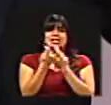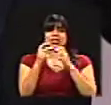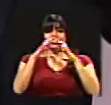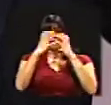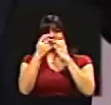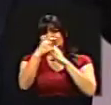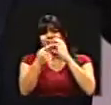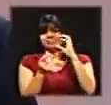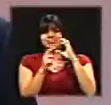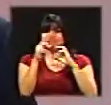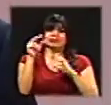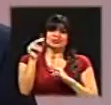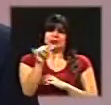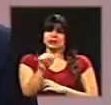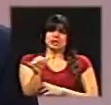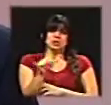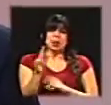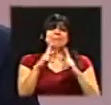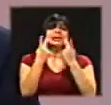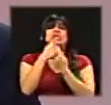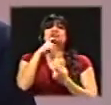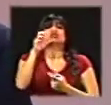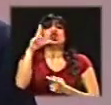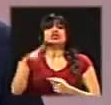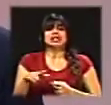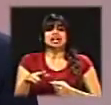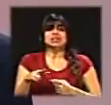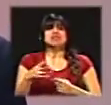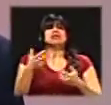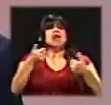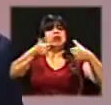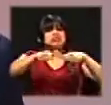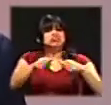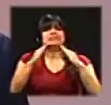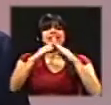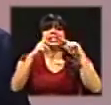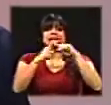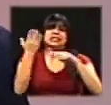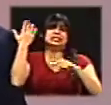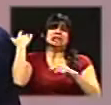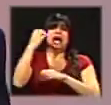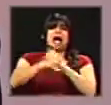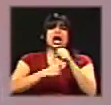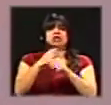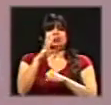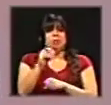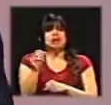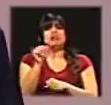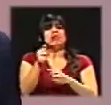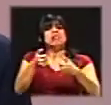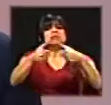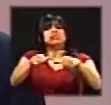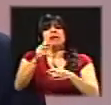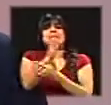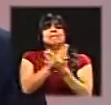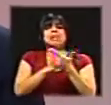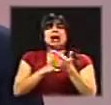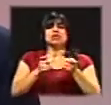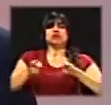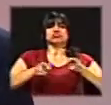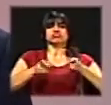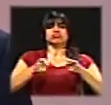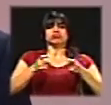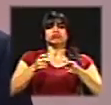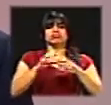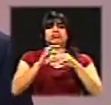otros países. El Partido Comunista en Costa Rica estuvo dispuesto a pactar con la Iglesia en los años 40, estuvo dispuesto a pactar con parte de la oligarquía a